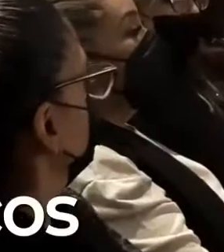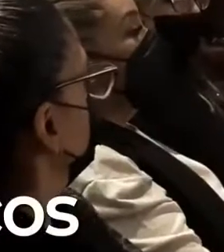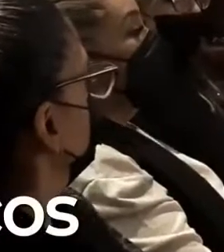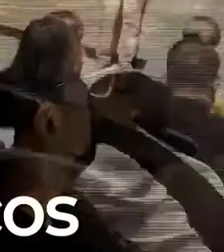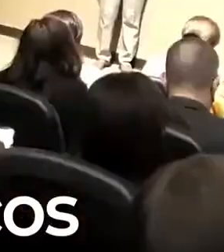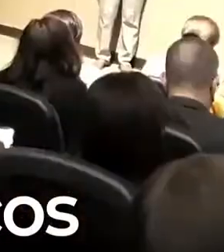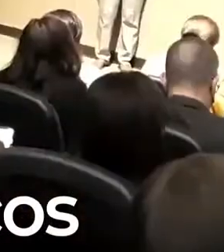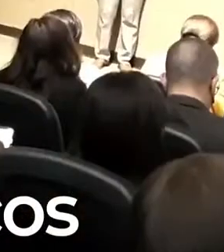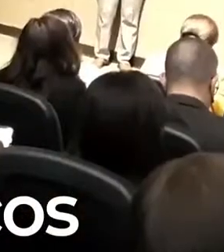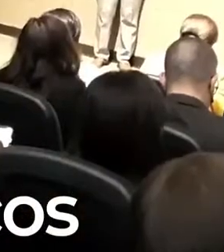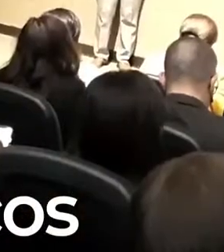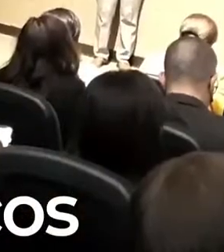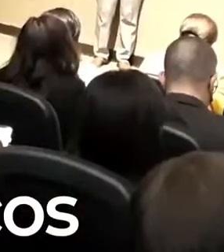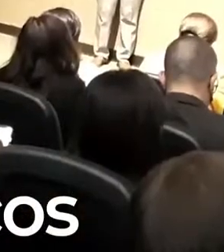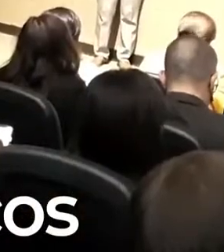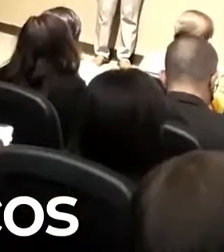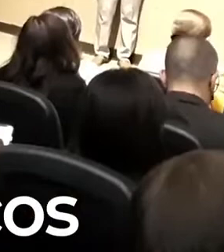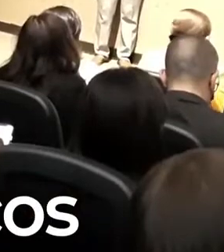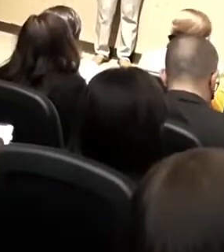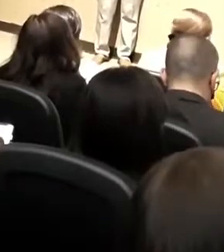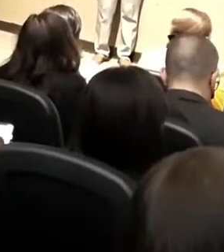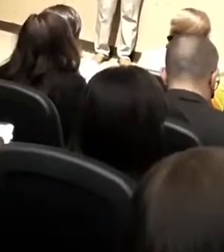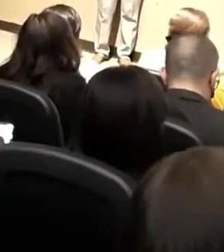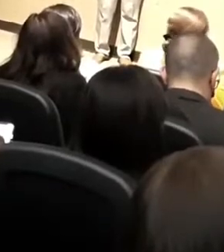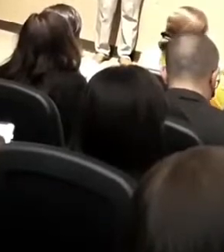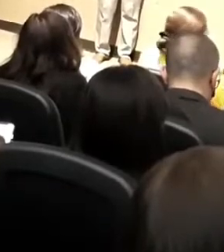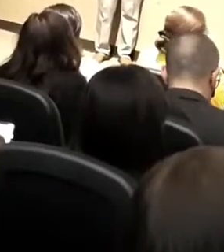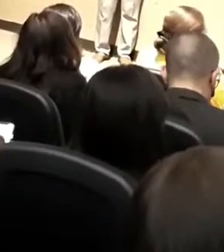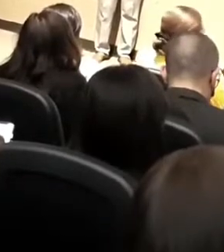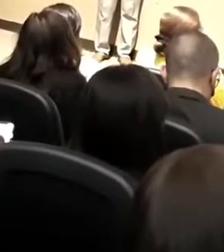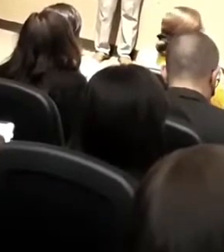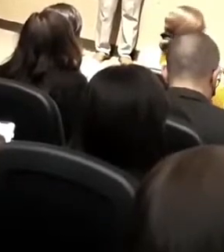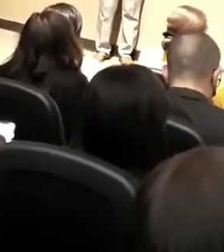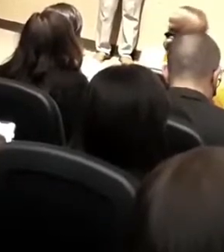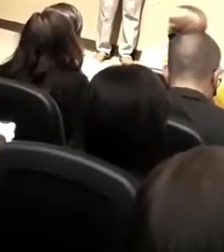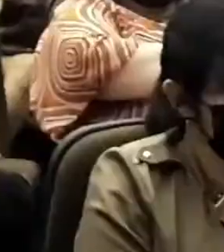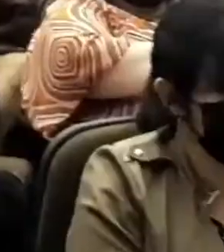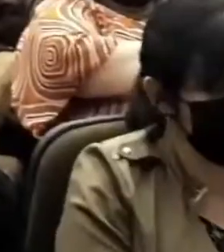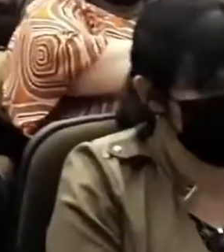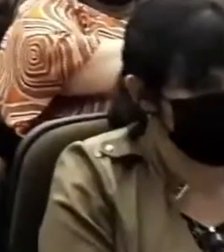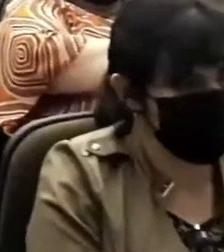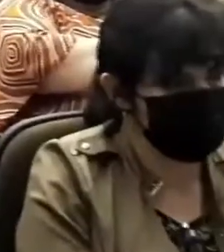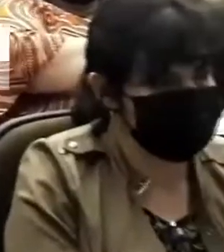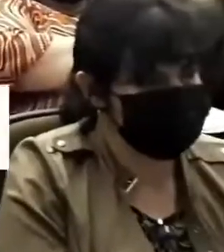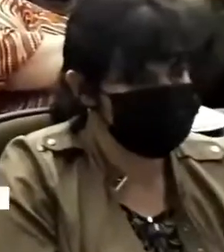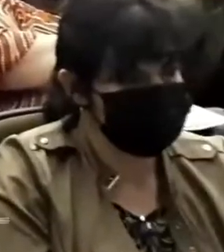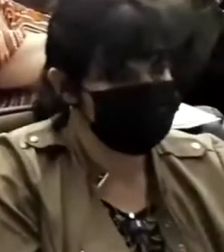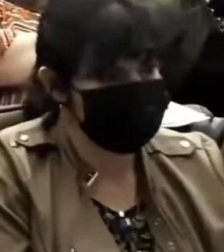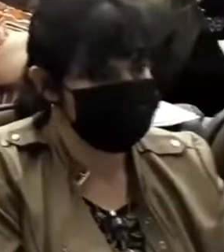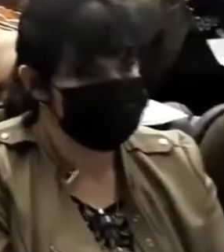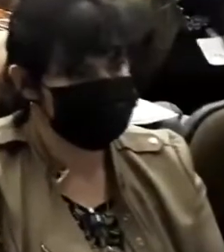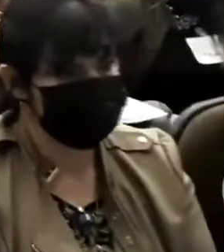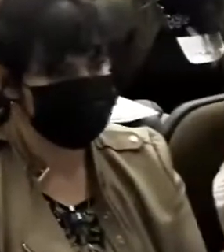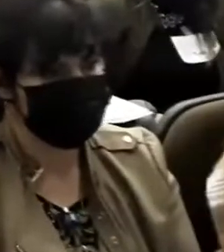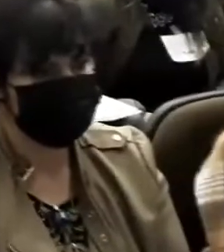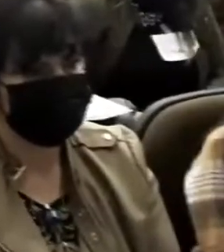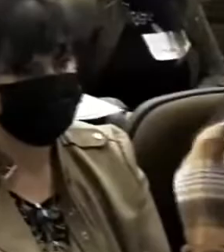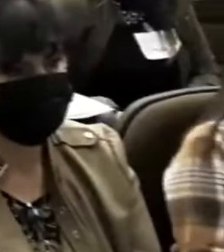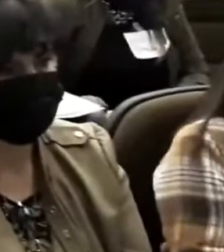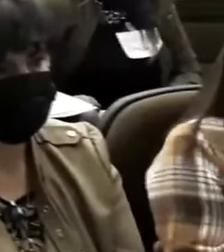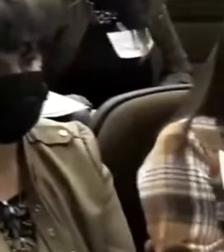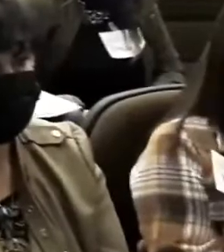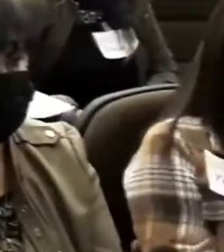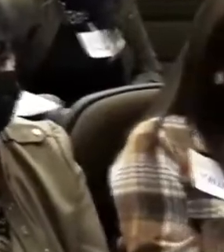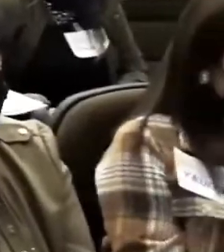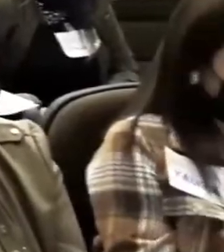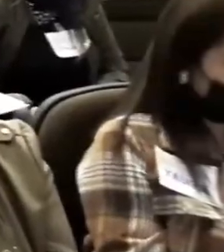diálogos temáticos para la construcción de la propuesta curricular de la educación básica, en el que participaron 15.829 representantes de los distintos